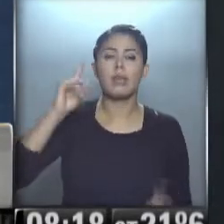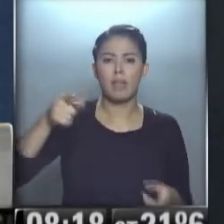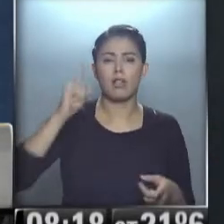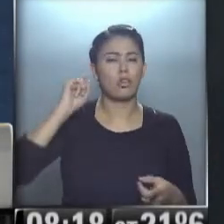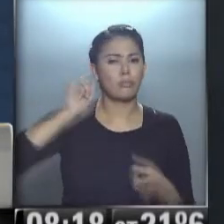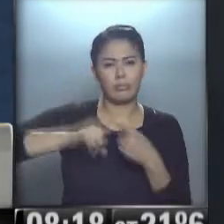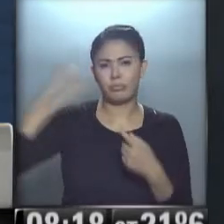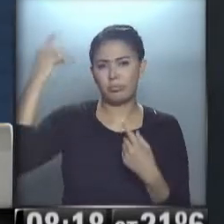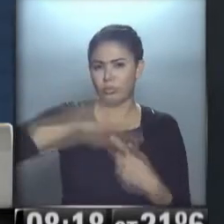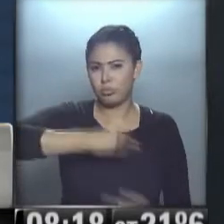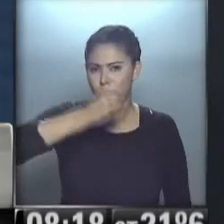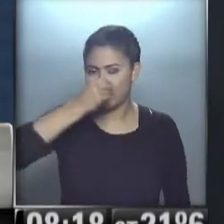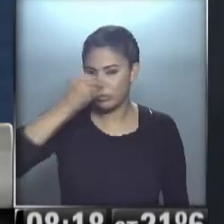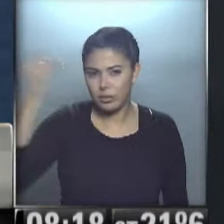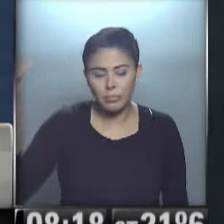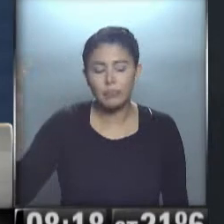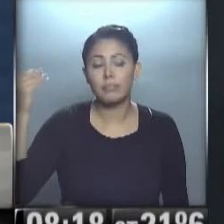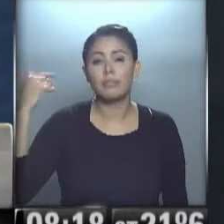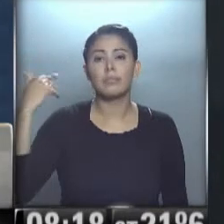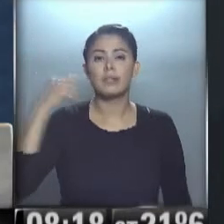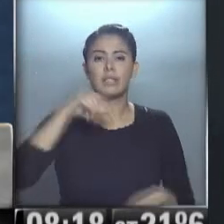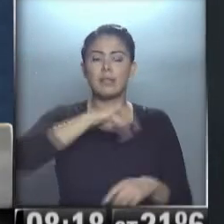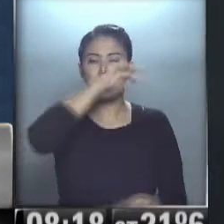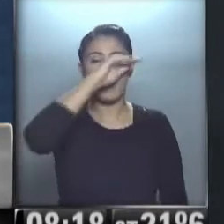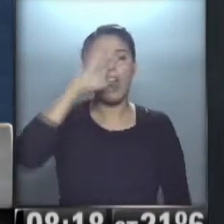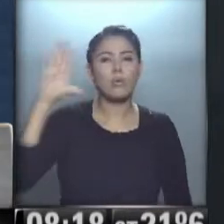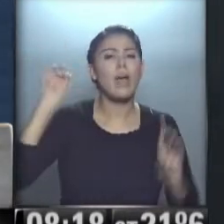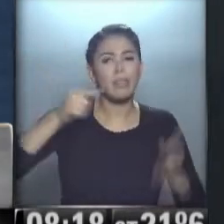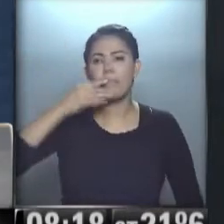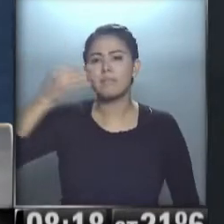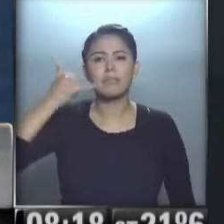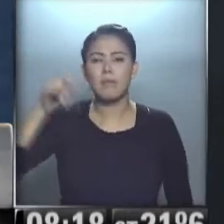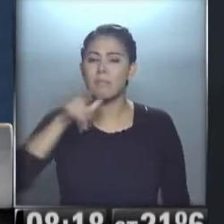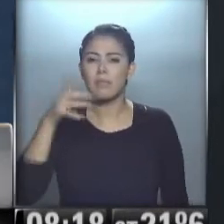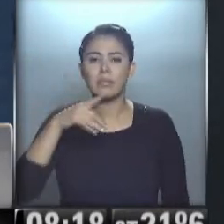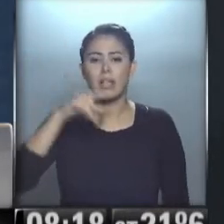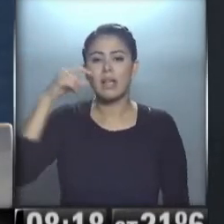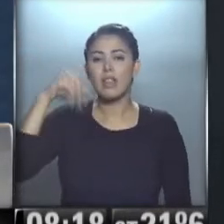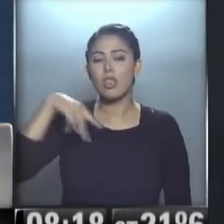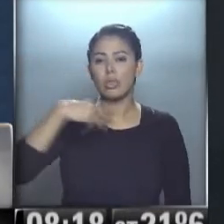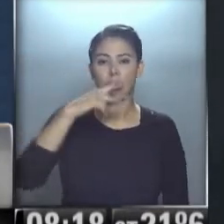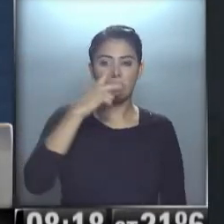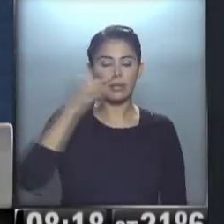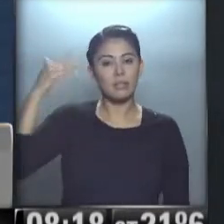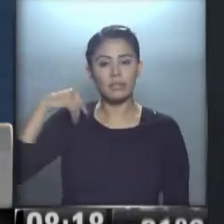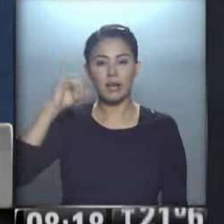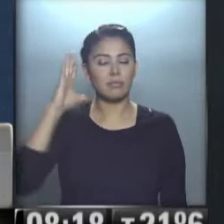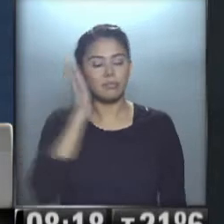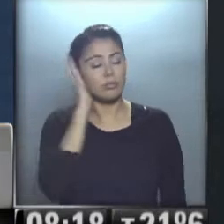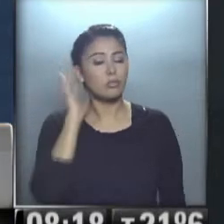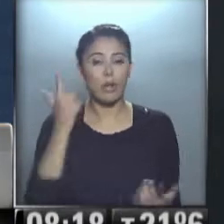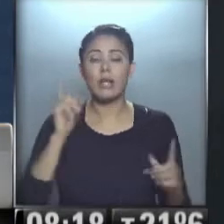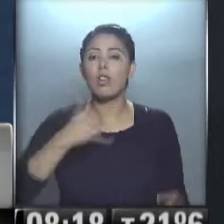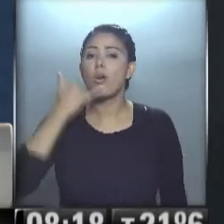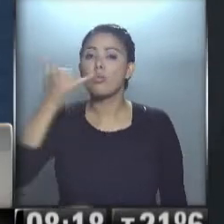tiempo, pero en altas horas de la noche, prácticamente no hemos descansado las últimas 72 horas. Hablé con el gobernador